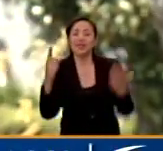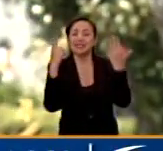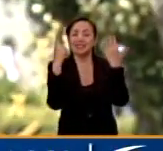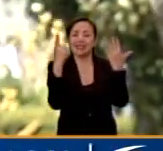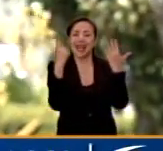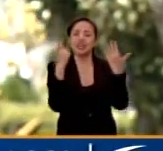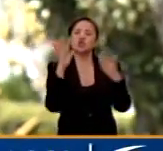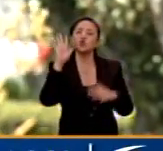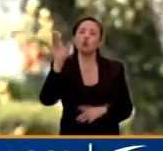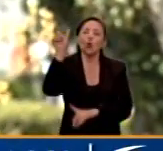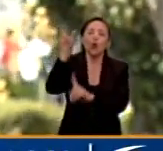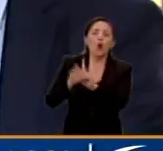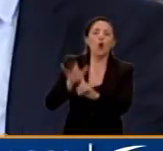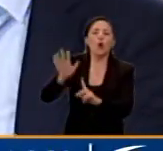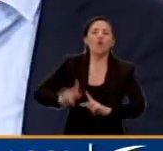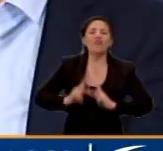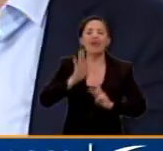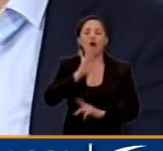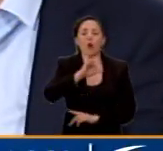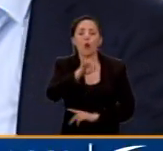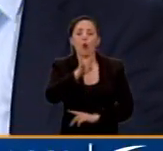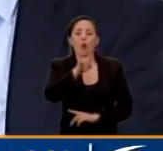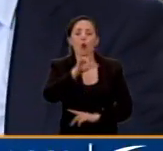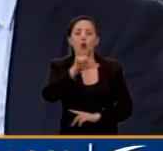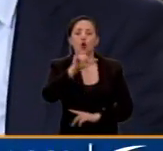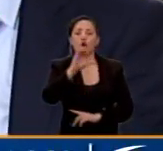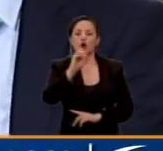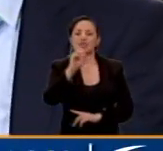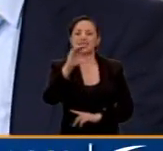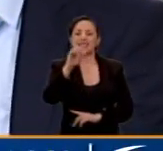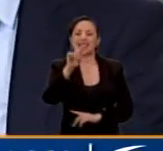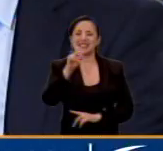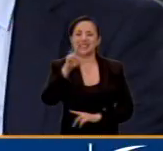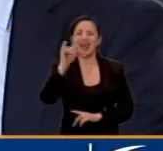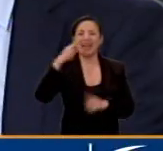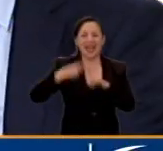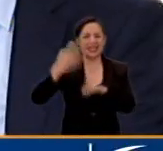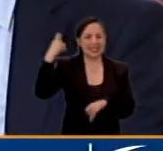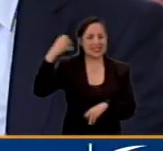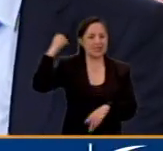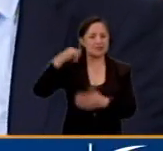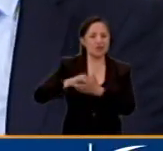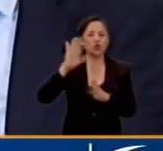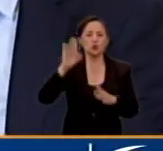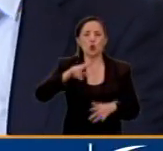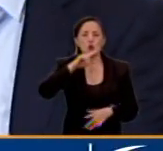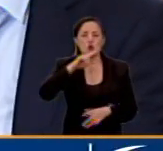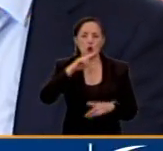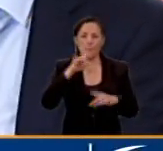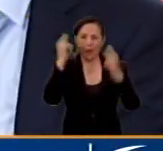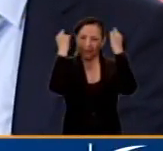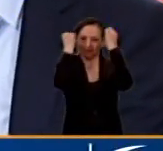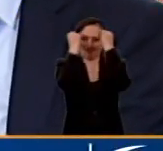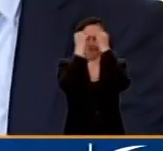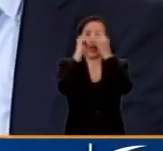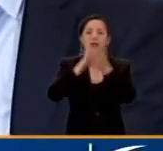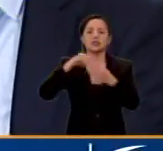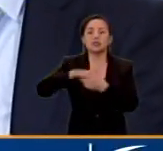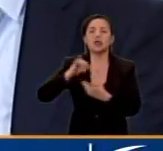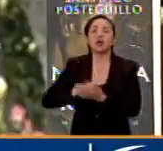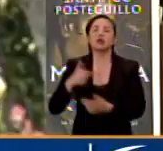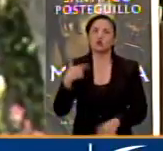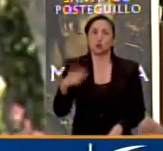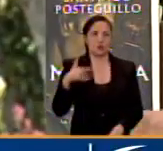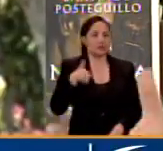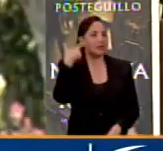César. Bienvenido. Encantado de estar con vosotros. Sí, es el mayor desafío al que me he enfrentado nunca, en la medida que